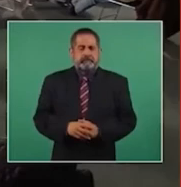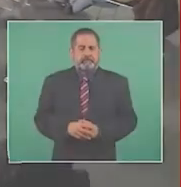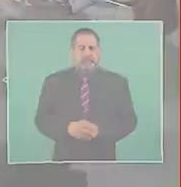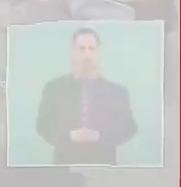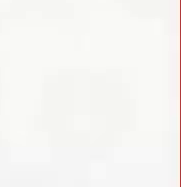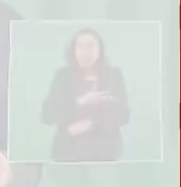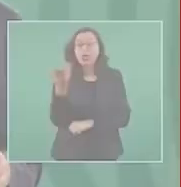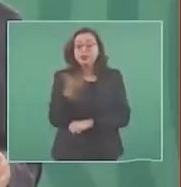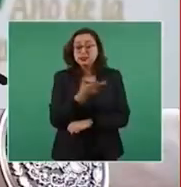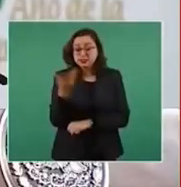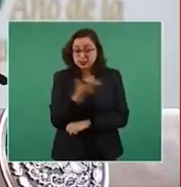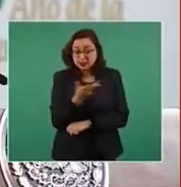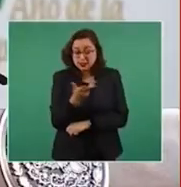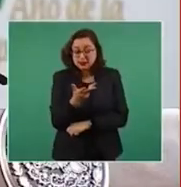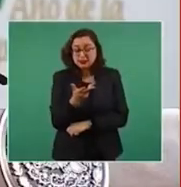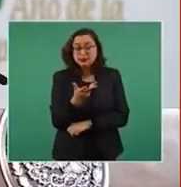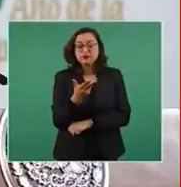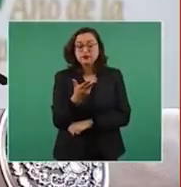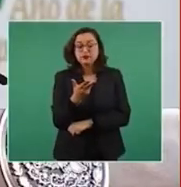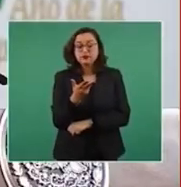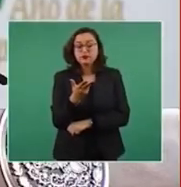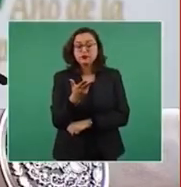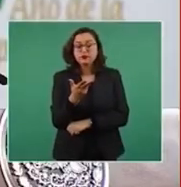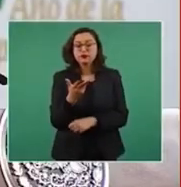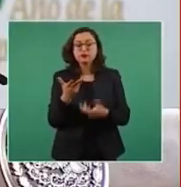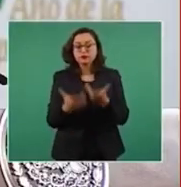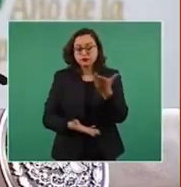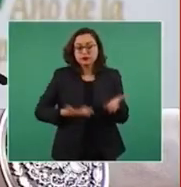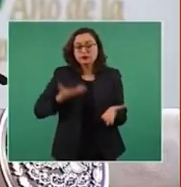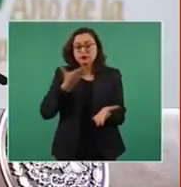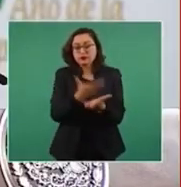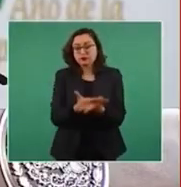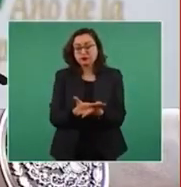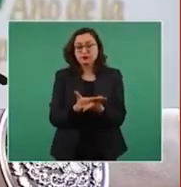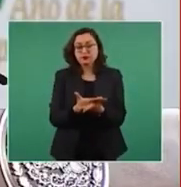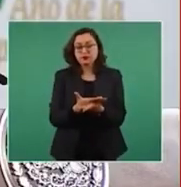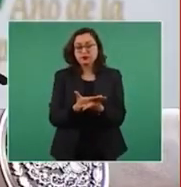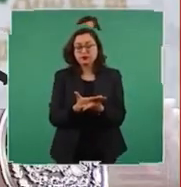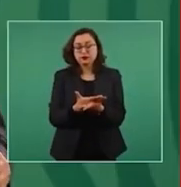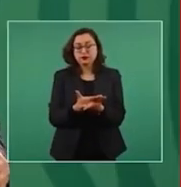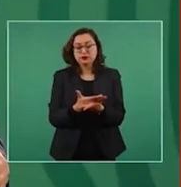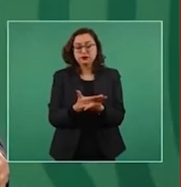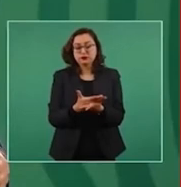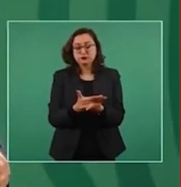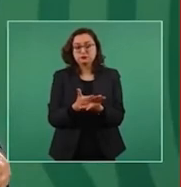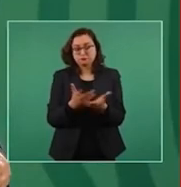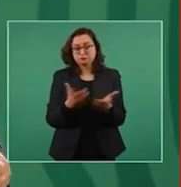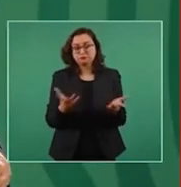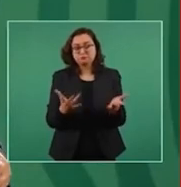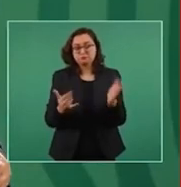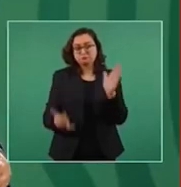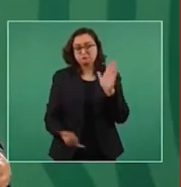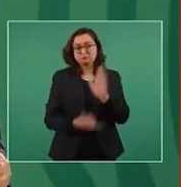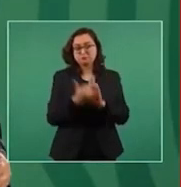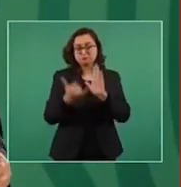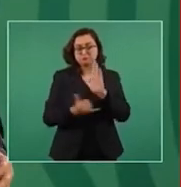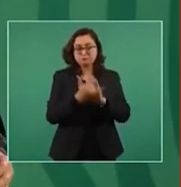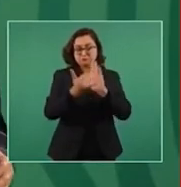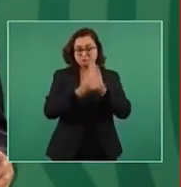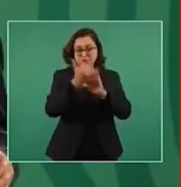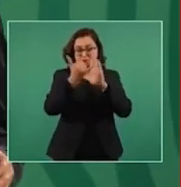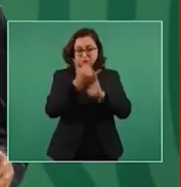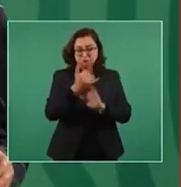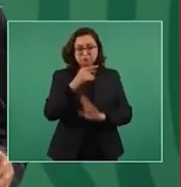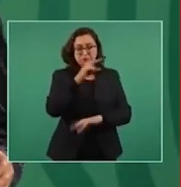Alfonso Durazo. Lo que se propone es construir un